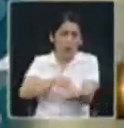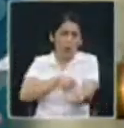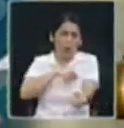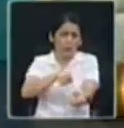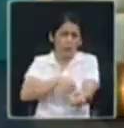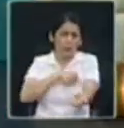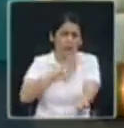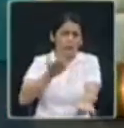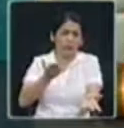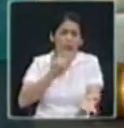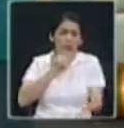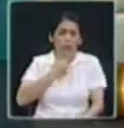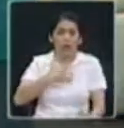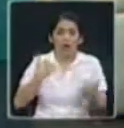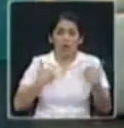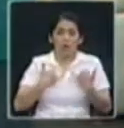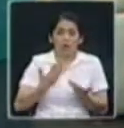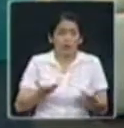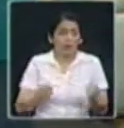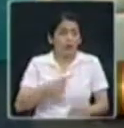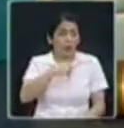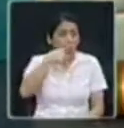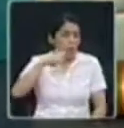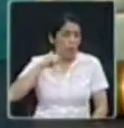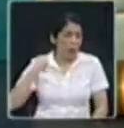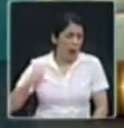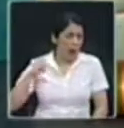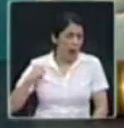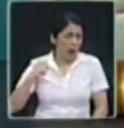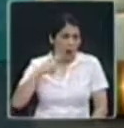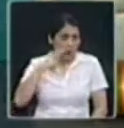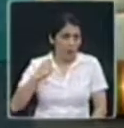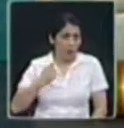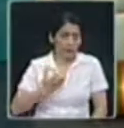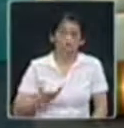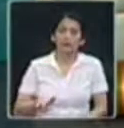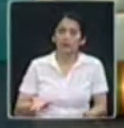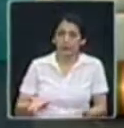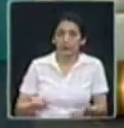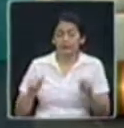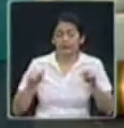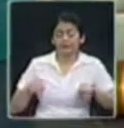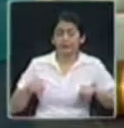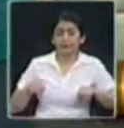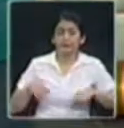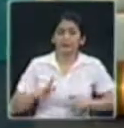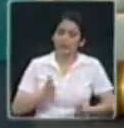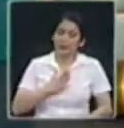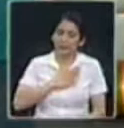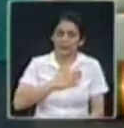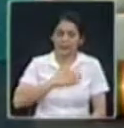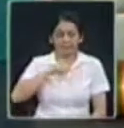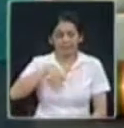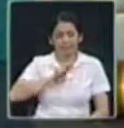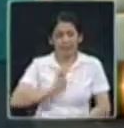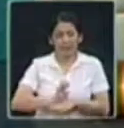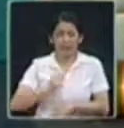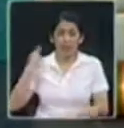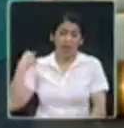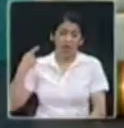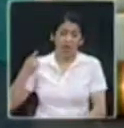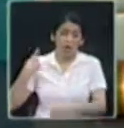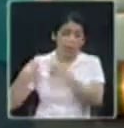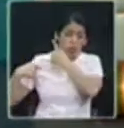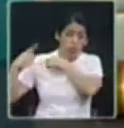violencia, machismo. Sí, este tema es un problema estructural que lo hemos realmente lastimosamente heredado. Venimos de